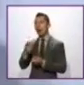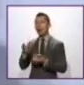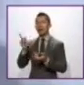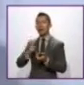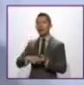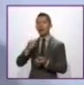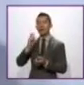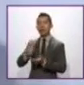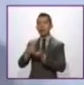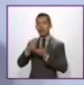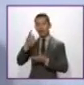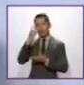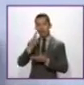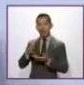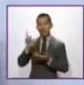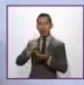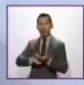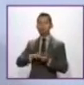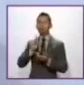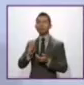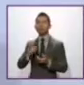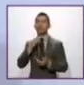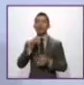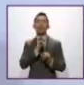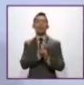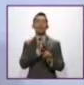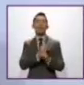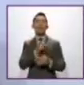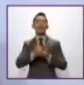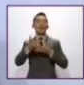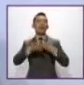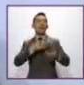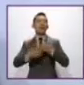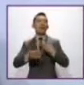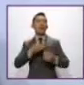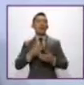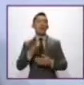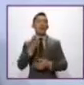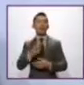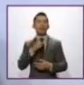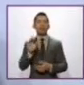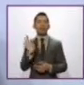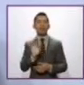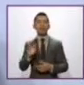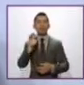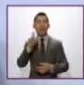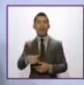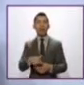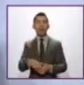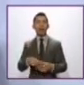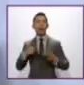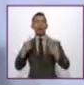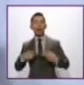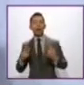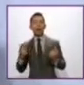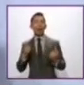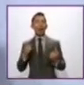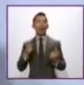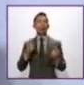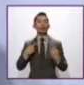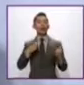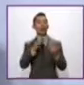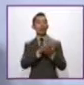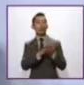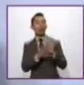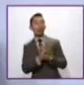una mejora regulatoria que nos ayude a digitalizar y que todo sea de forma digital para evitar la forma en que se puedan juntar dos personas y que de esa forma